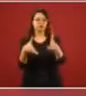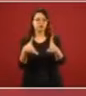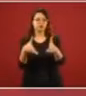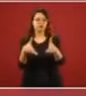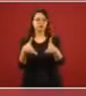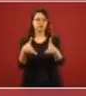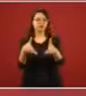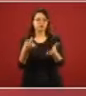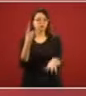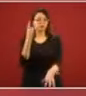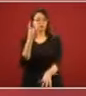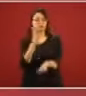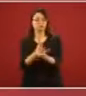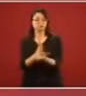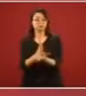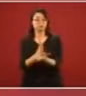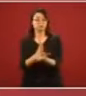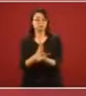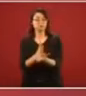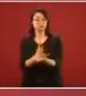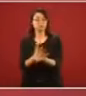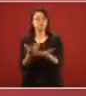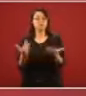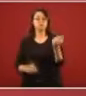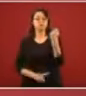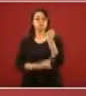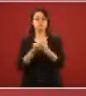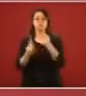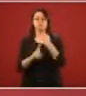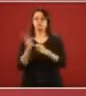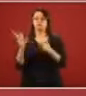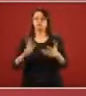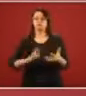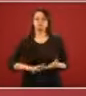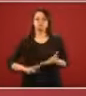del Gabinete de Seguridad para atender el problema